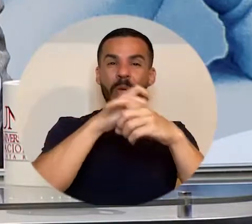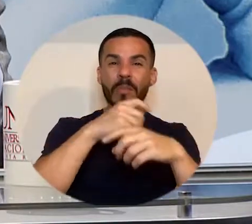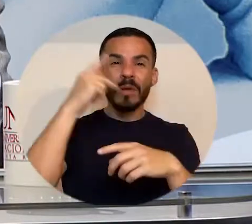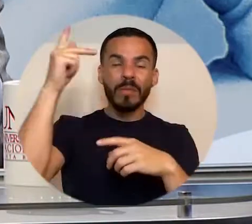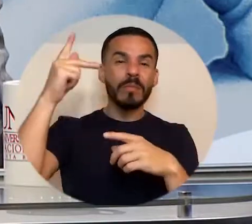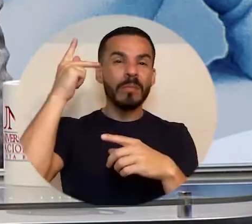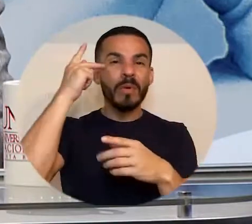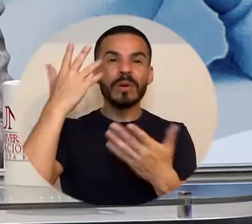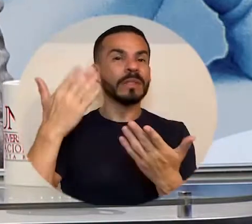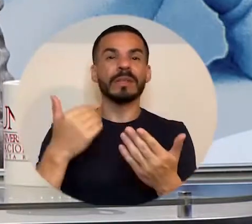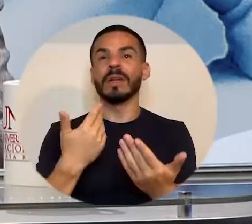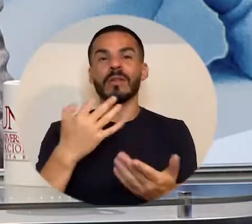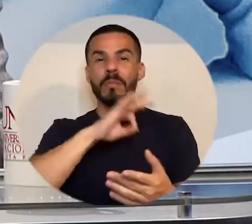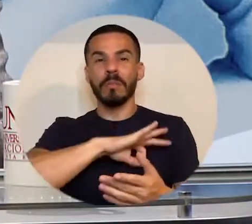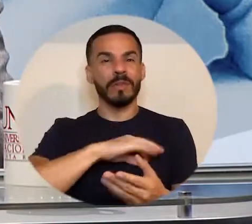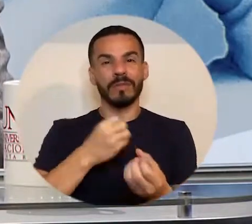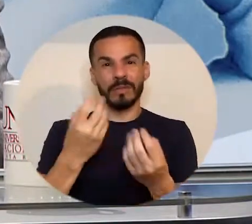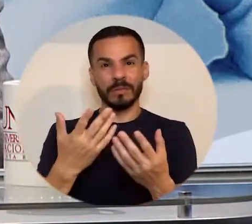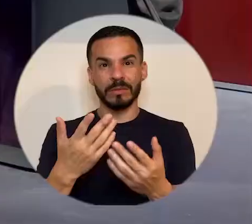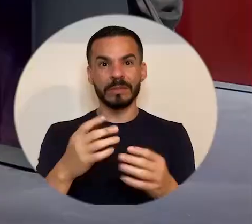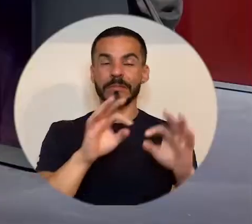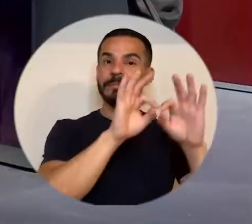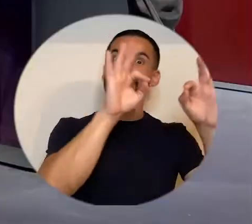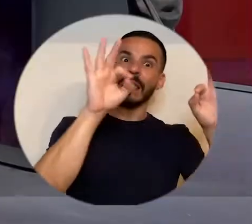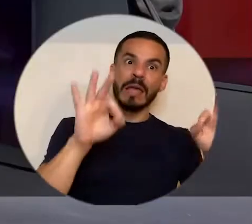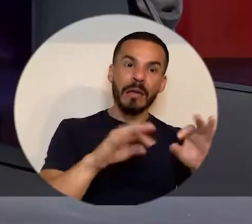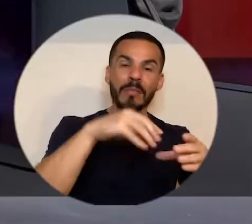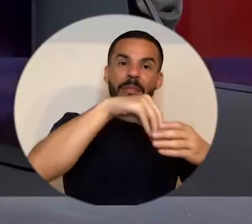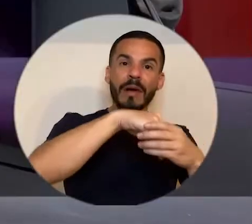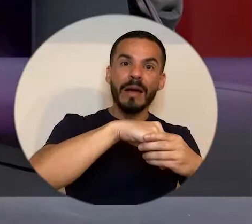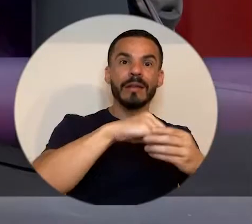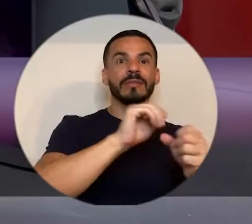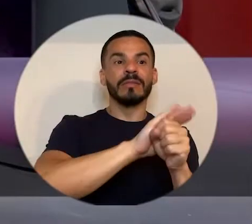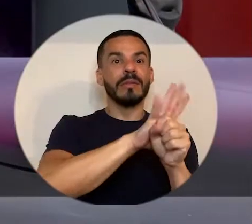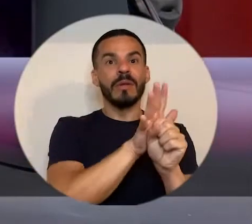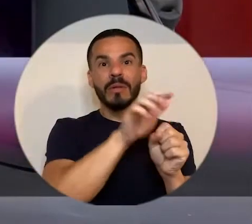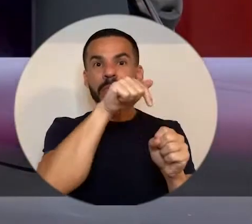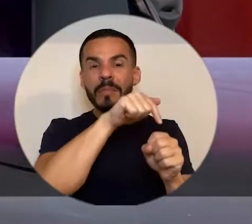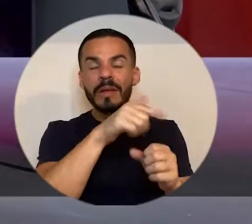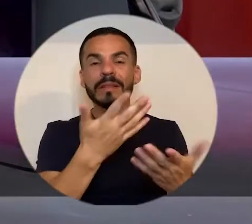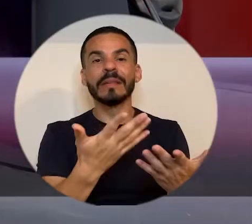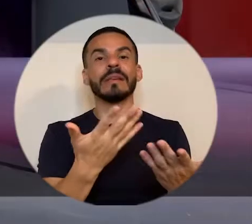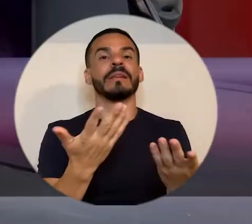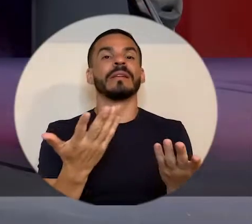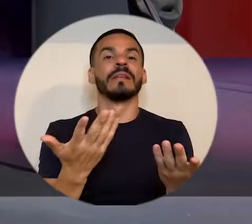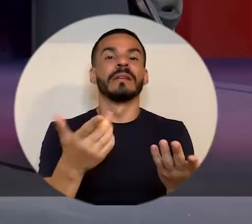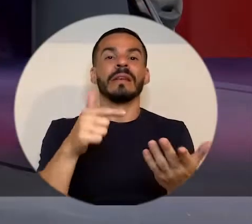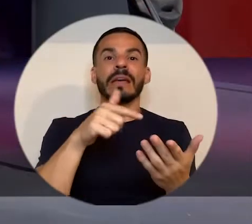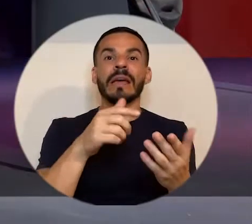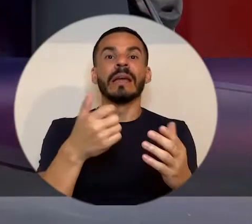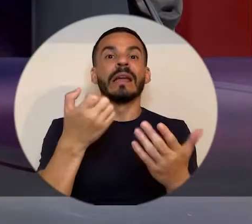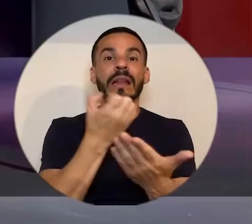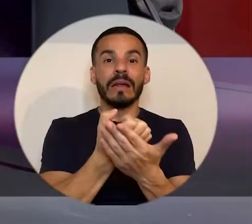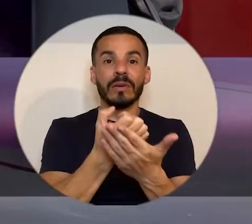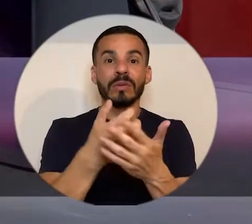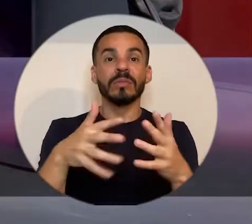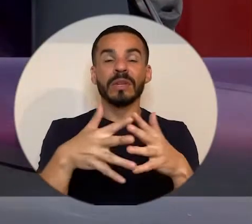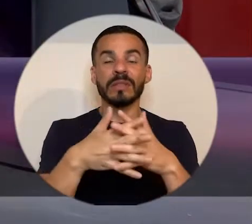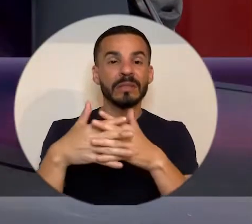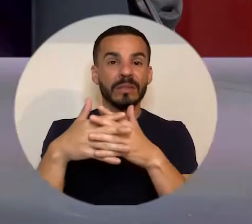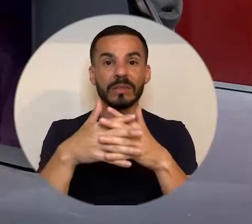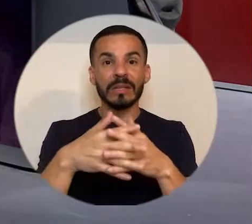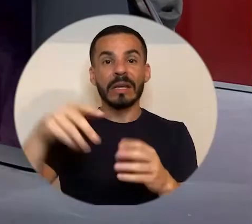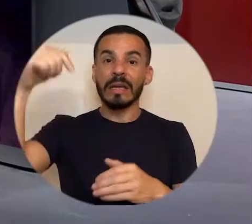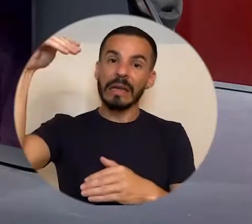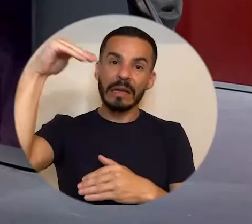es tan favorable. En el marco de la pandemia y todas En el marco de una pandemia que hizo que la economía de los Estados